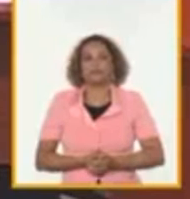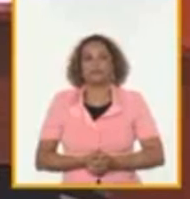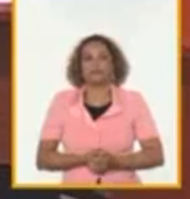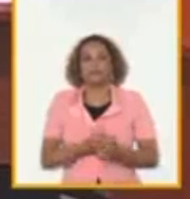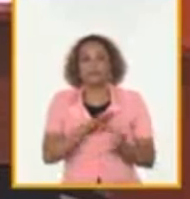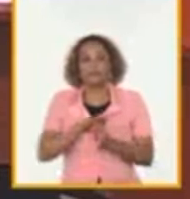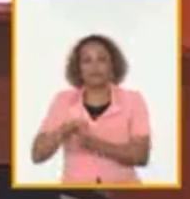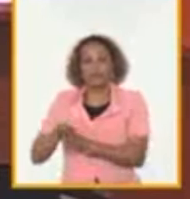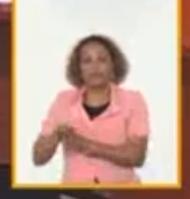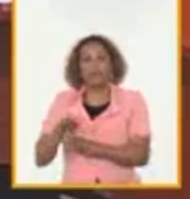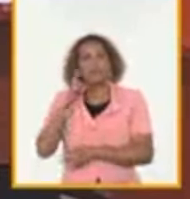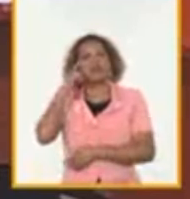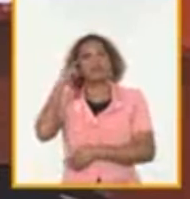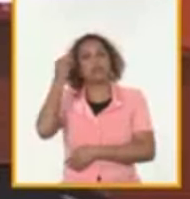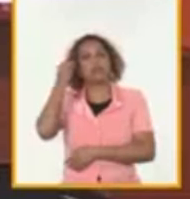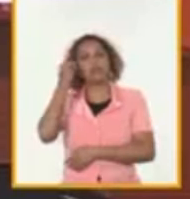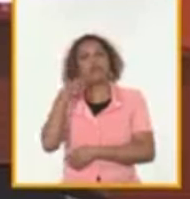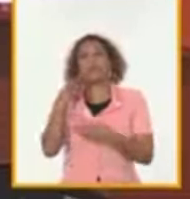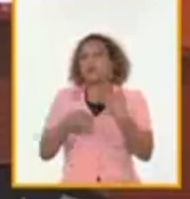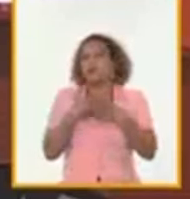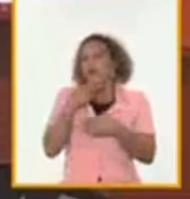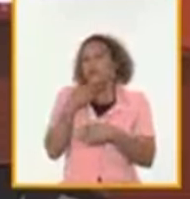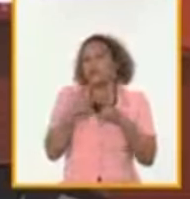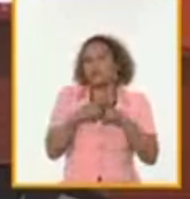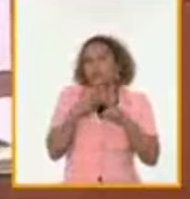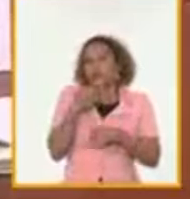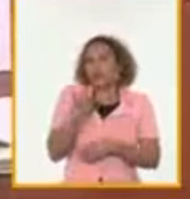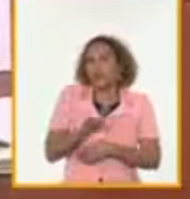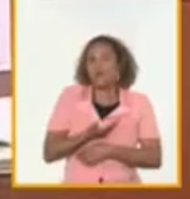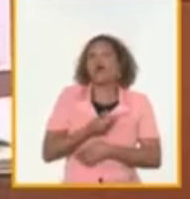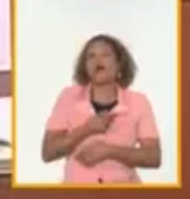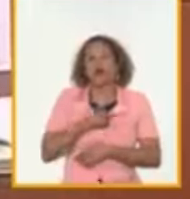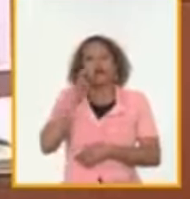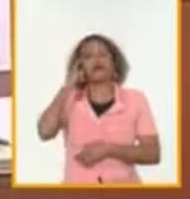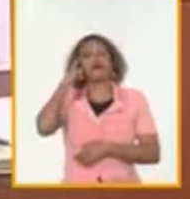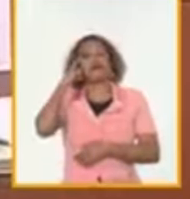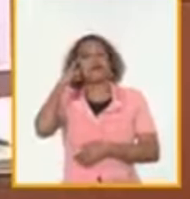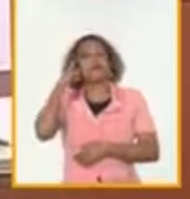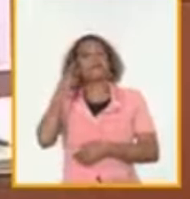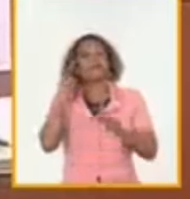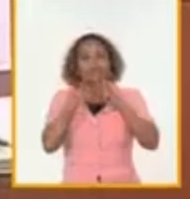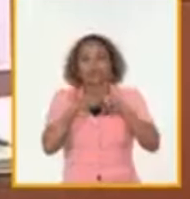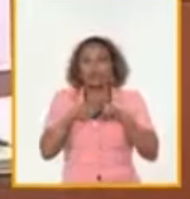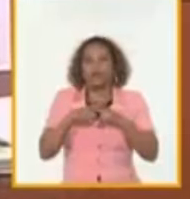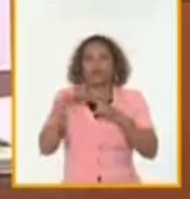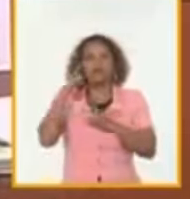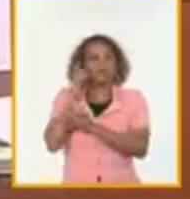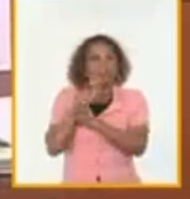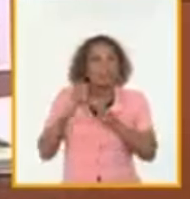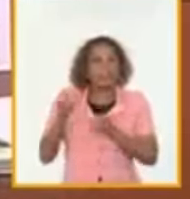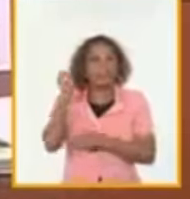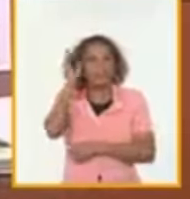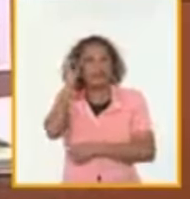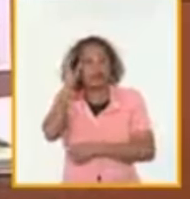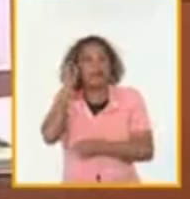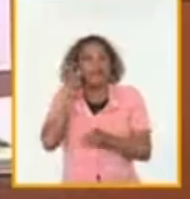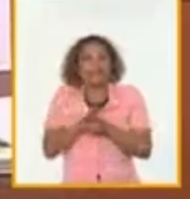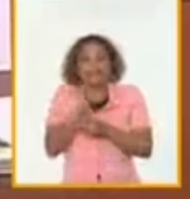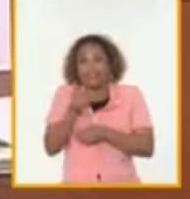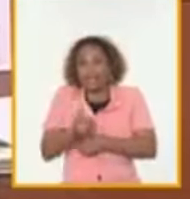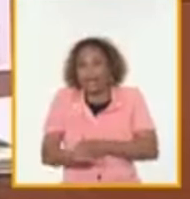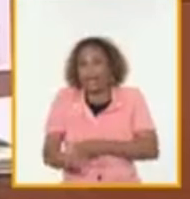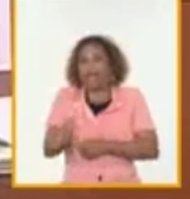dijimos vamos a cómo lo vamos a resolver vamos a resolverlo con la Ciencia vamos a resolverlo con la innovación y de ahí comenzó Entonces